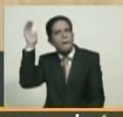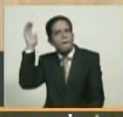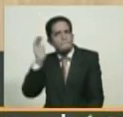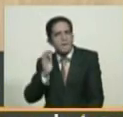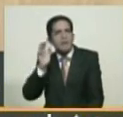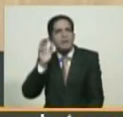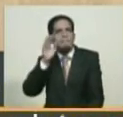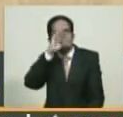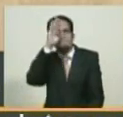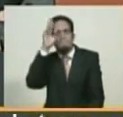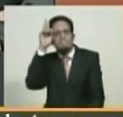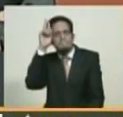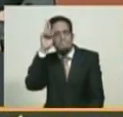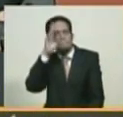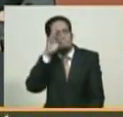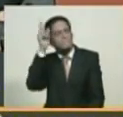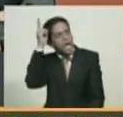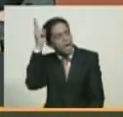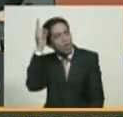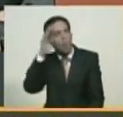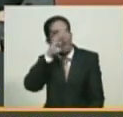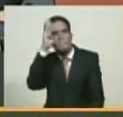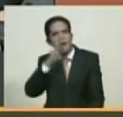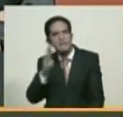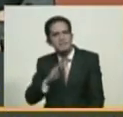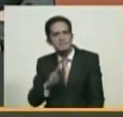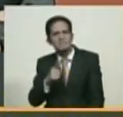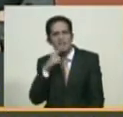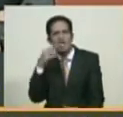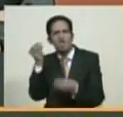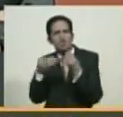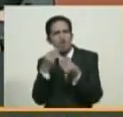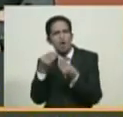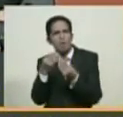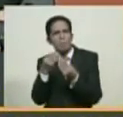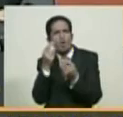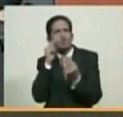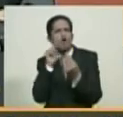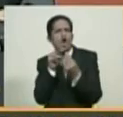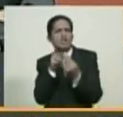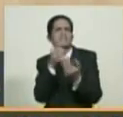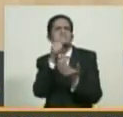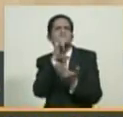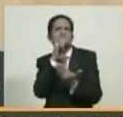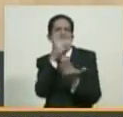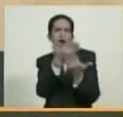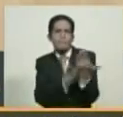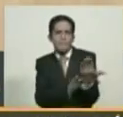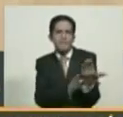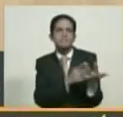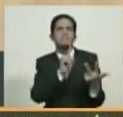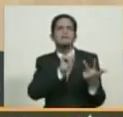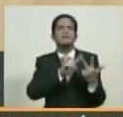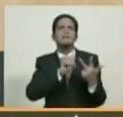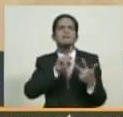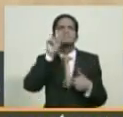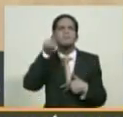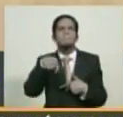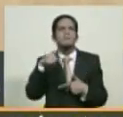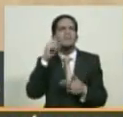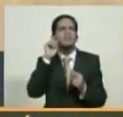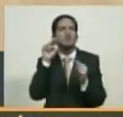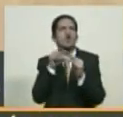plasmar sus denuncias de xenofobia. Nos gustaría saber el estatus y cuándo se podrá conocer. Y también conocer la opinión del